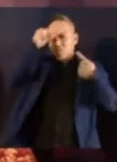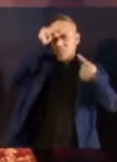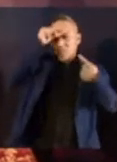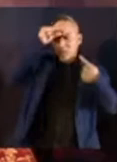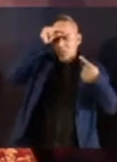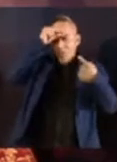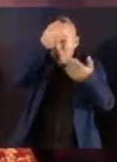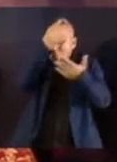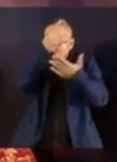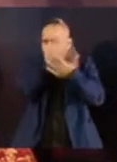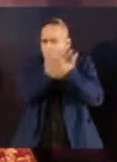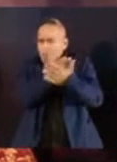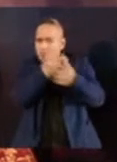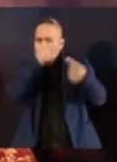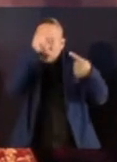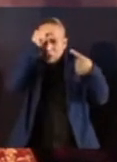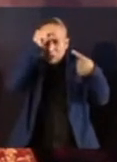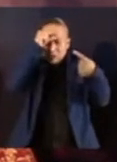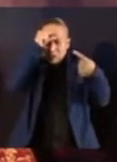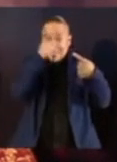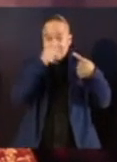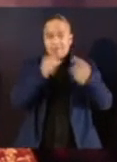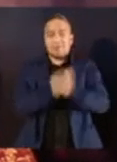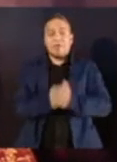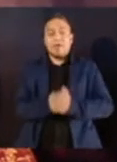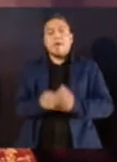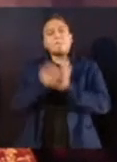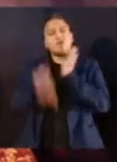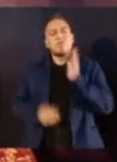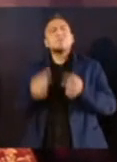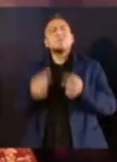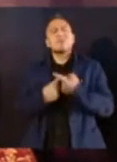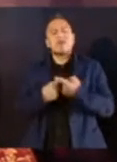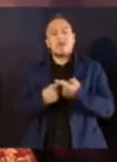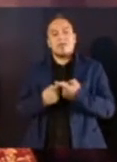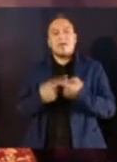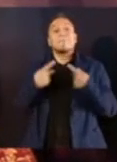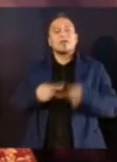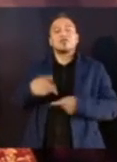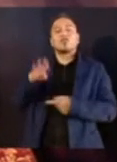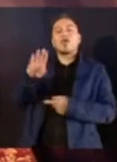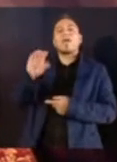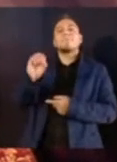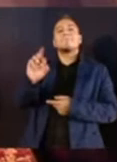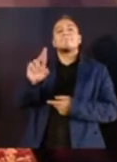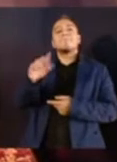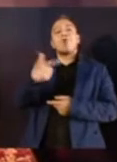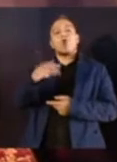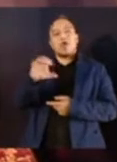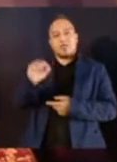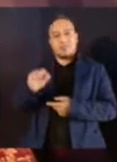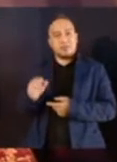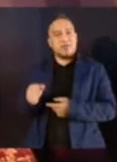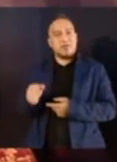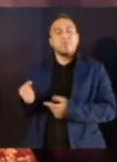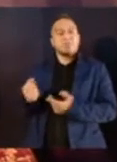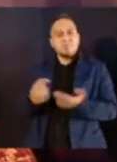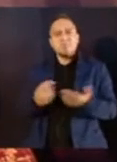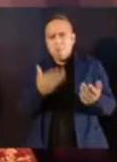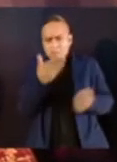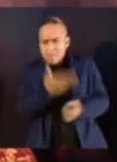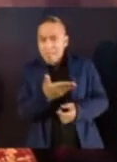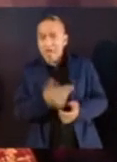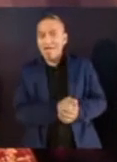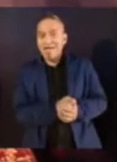ejemplo que viene a mi mente es el de Borges. Jorge Luis Borges no creía que un escritor